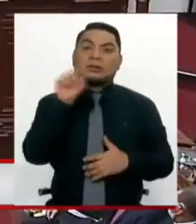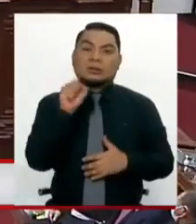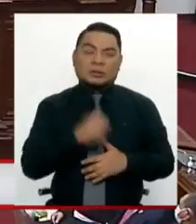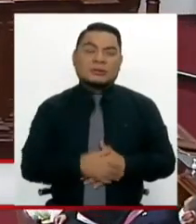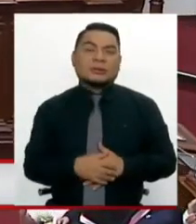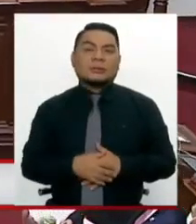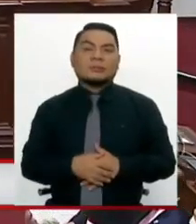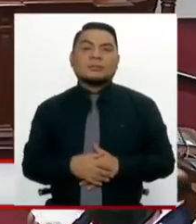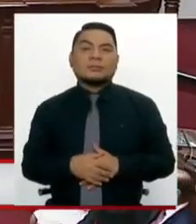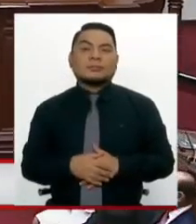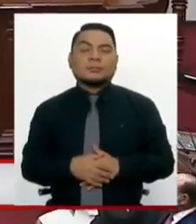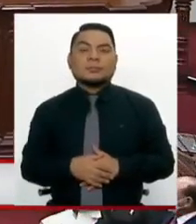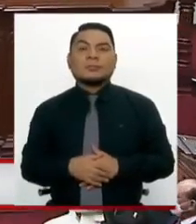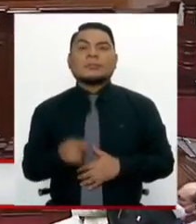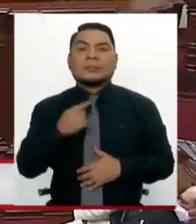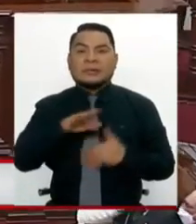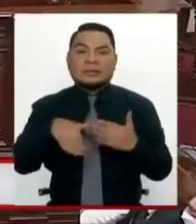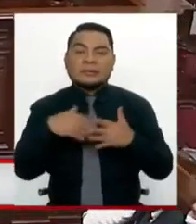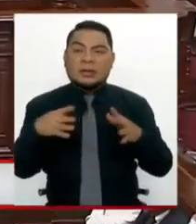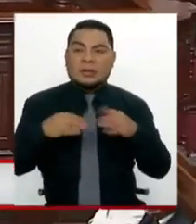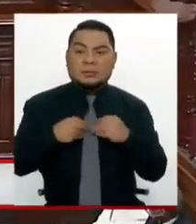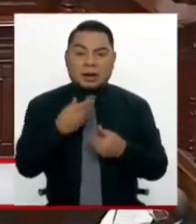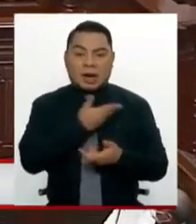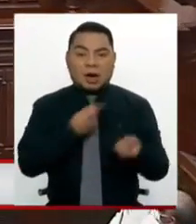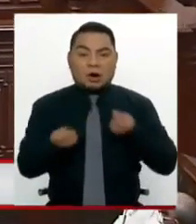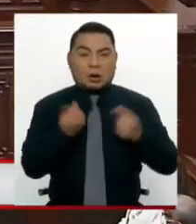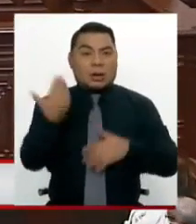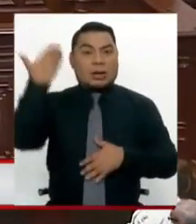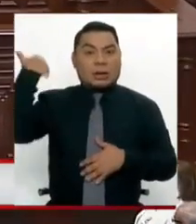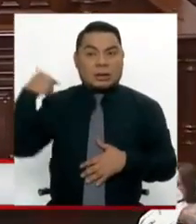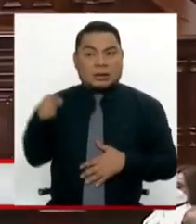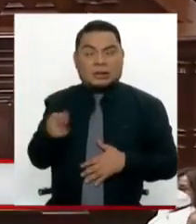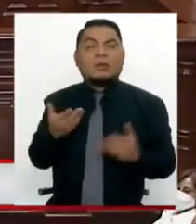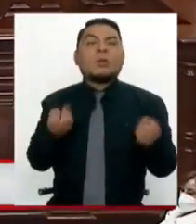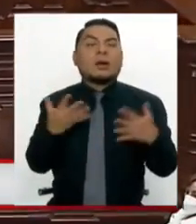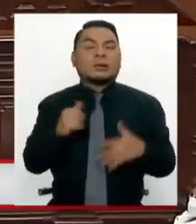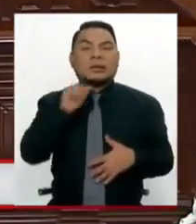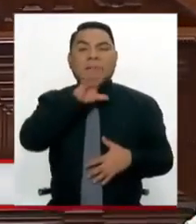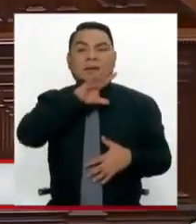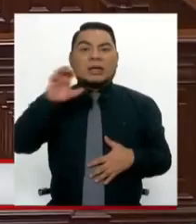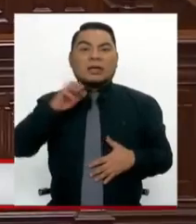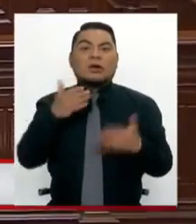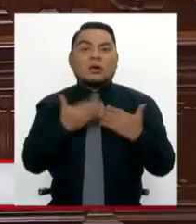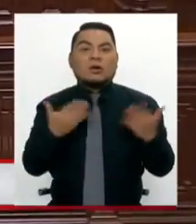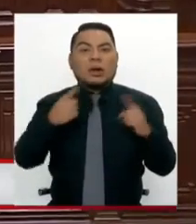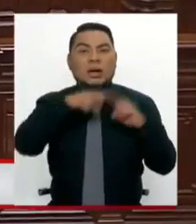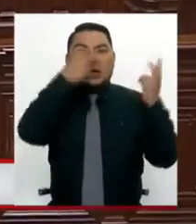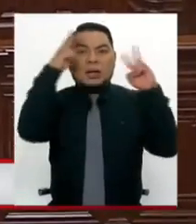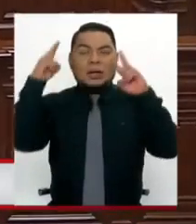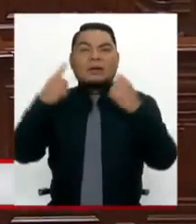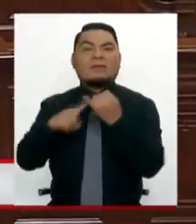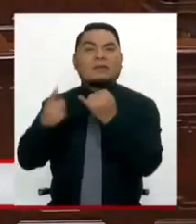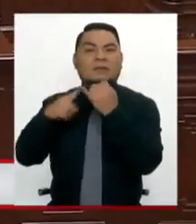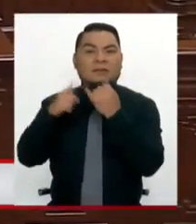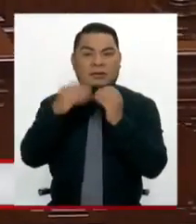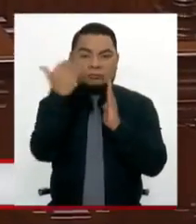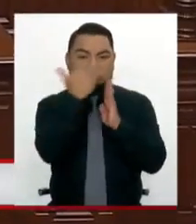8.000 millones de soles. Recibimos del gobierno anterior cerca de 500 recursos turísticos